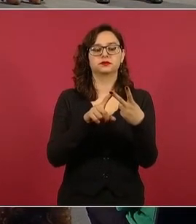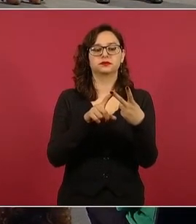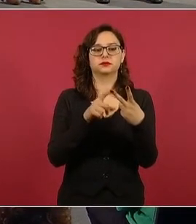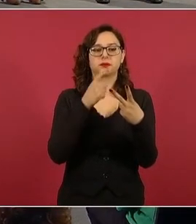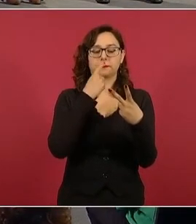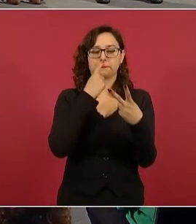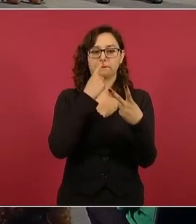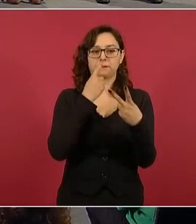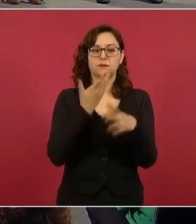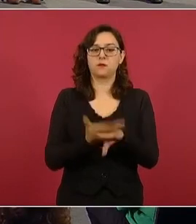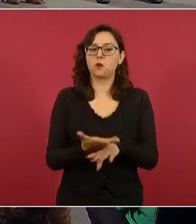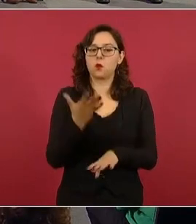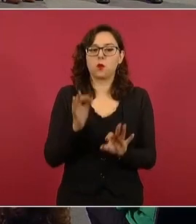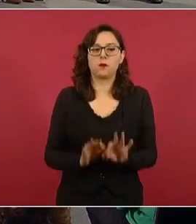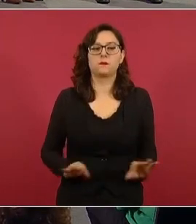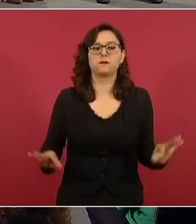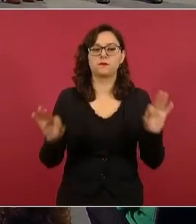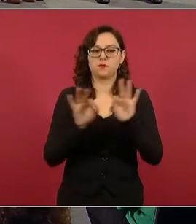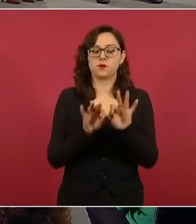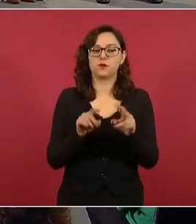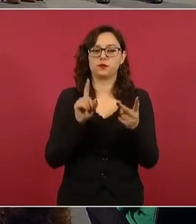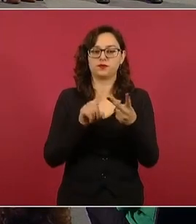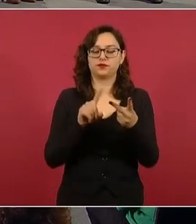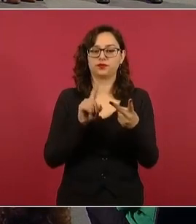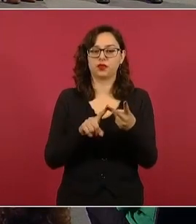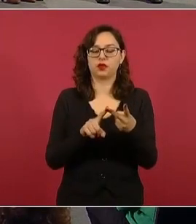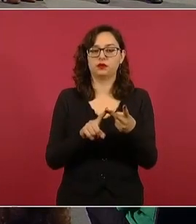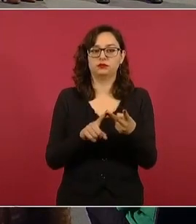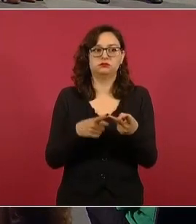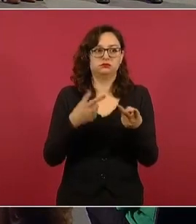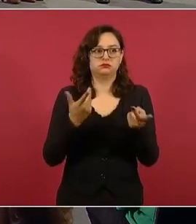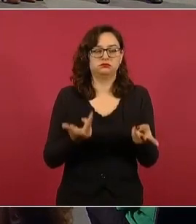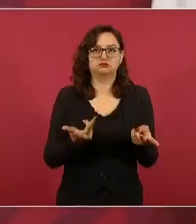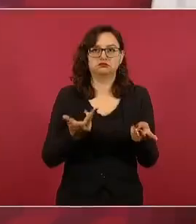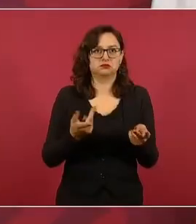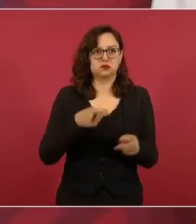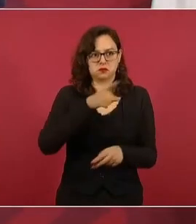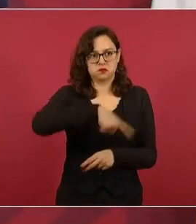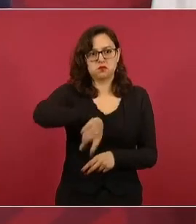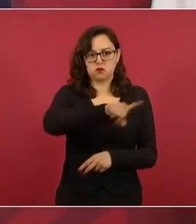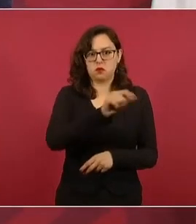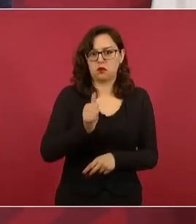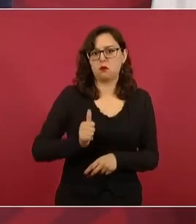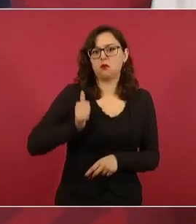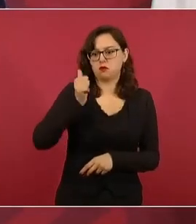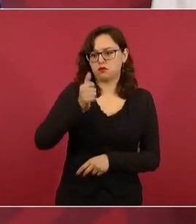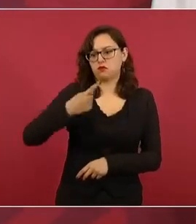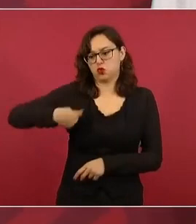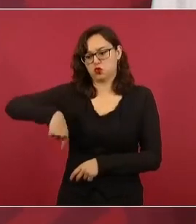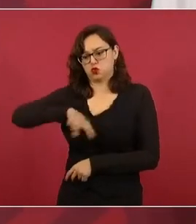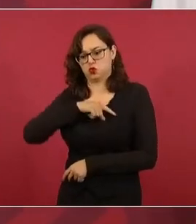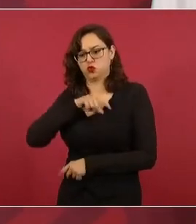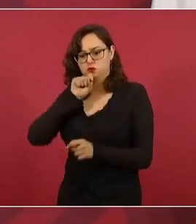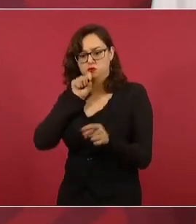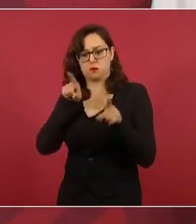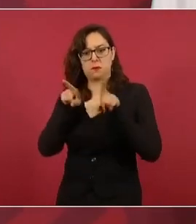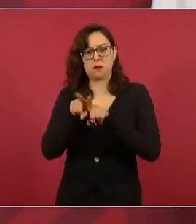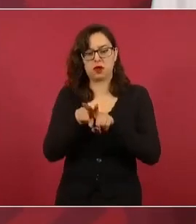es importante para ellos y para todos, es buscar un